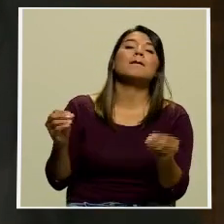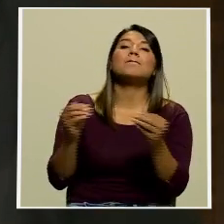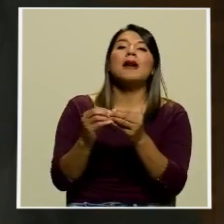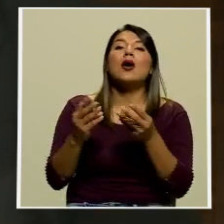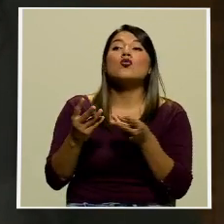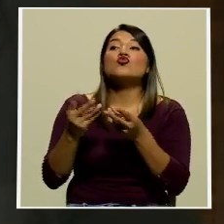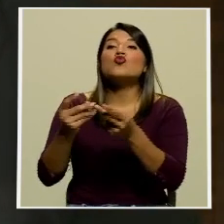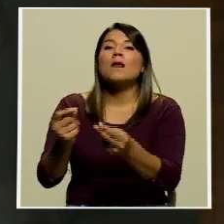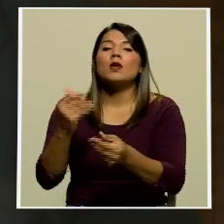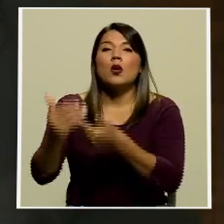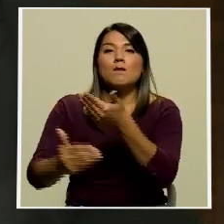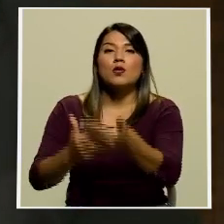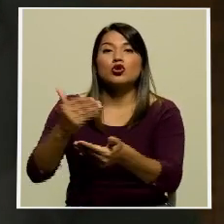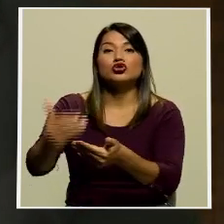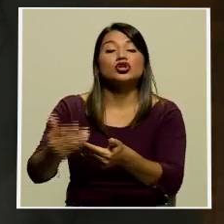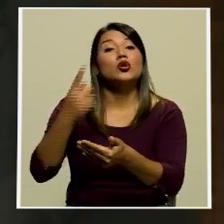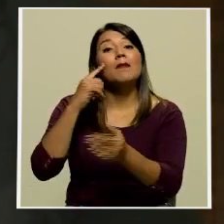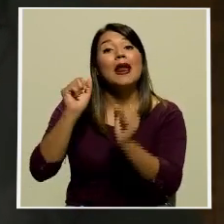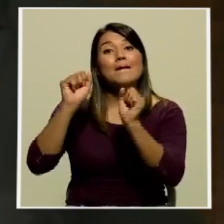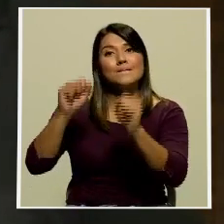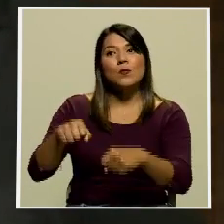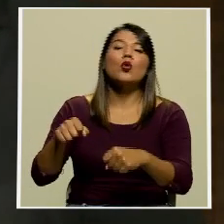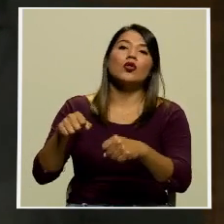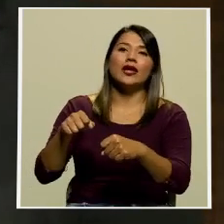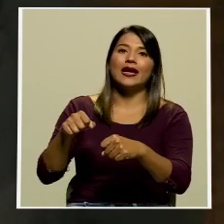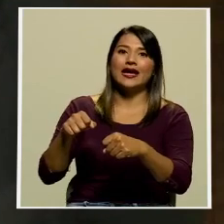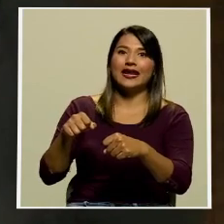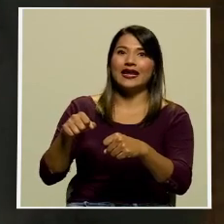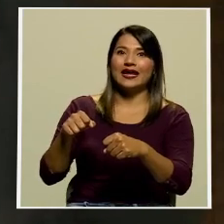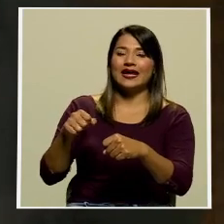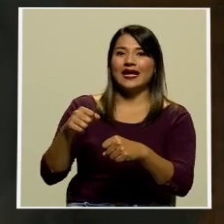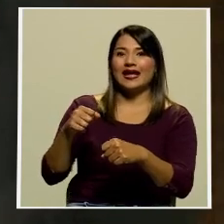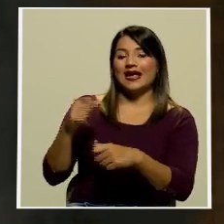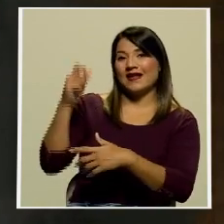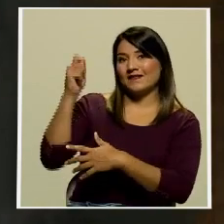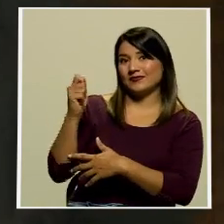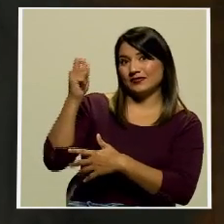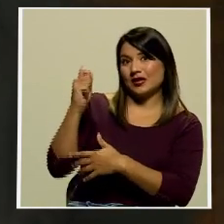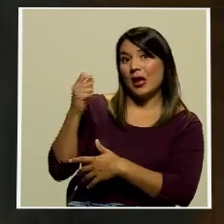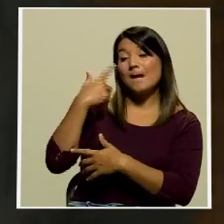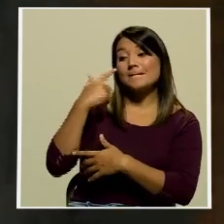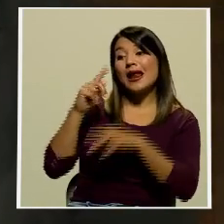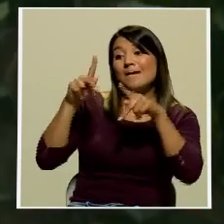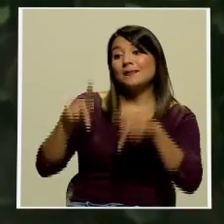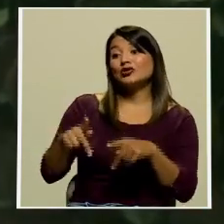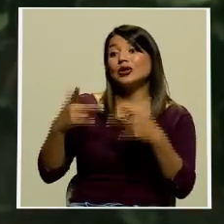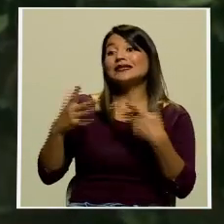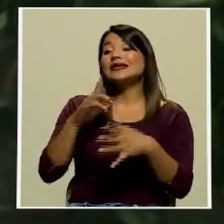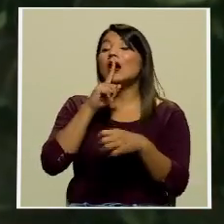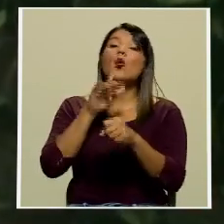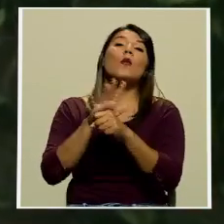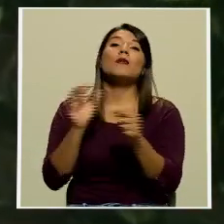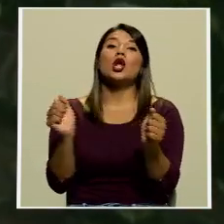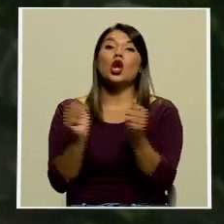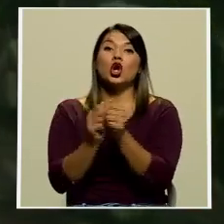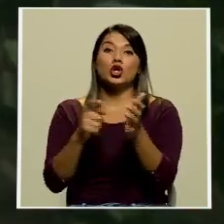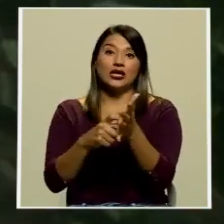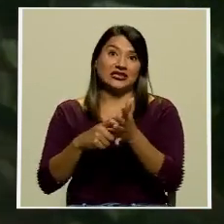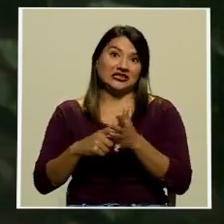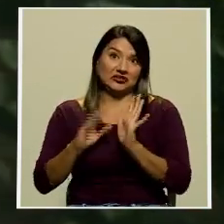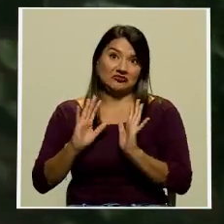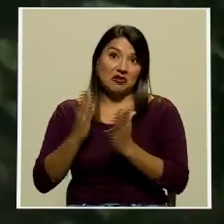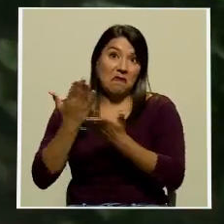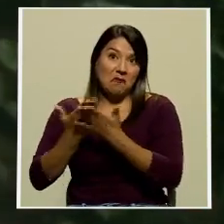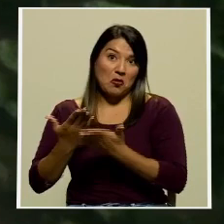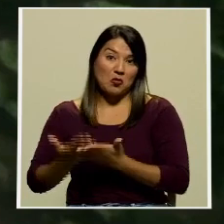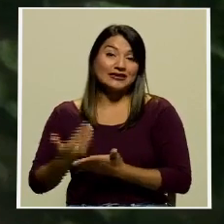de incorporación a las jubilaciones por parte de los funcionarios que ya cumplen con los requisitos. No, nosotros lo hemos